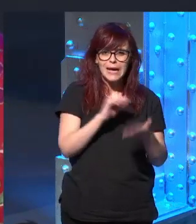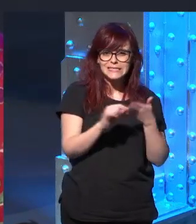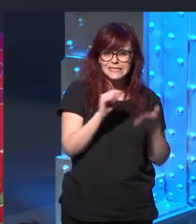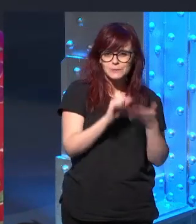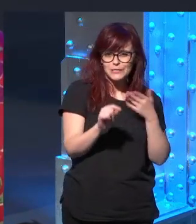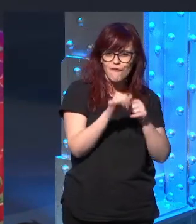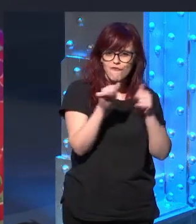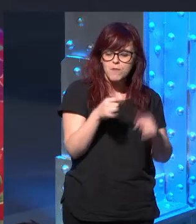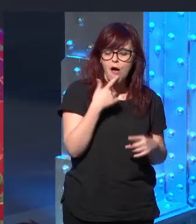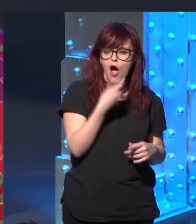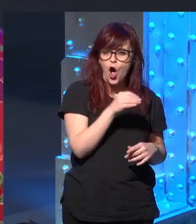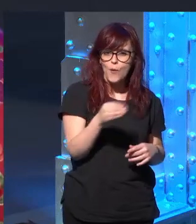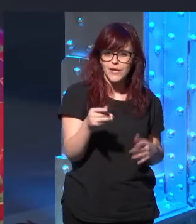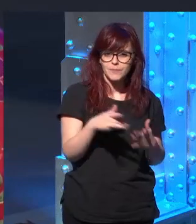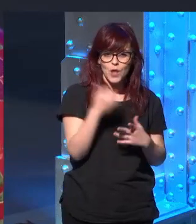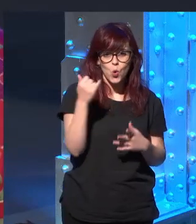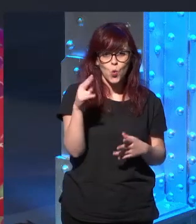libro de Julia, que es un libro